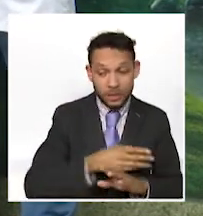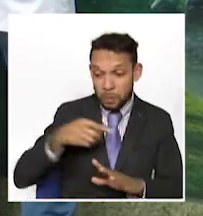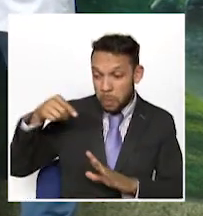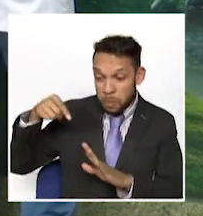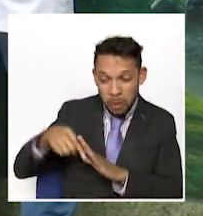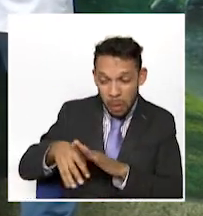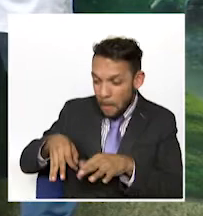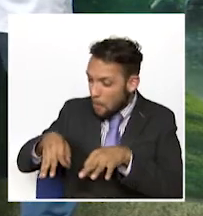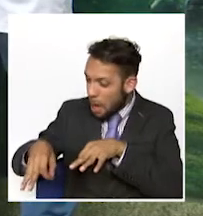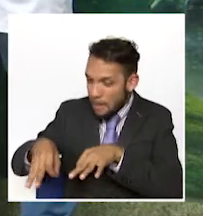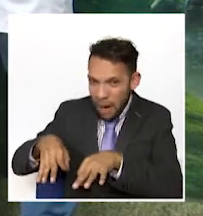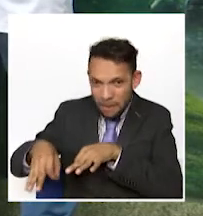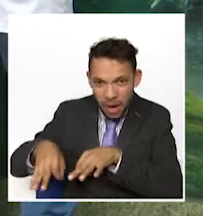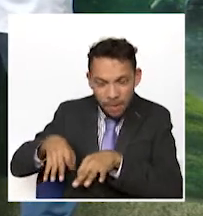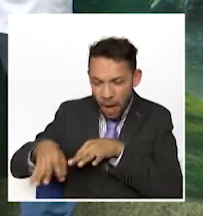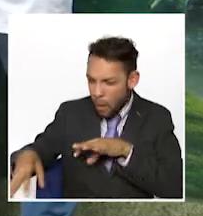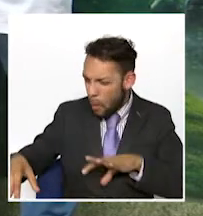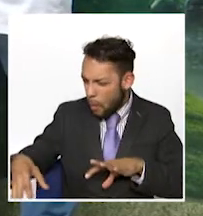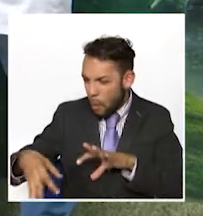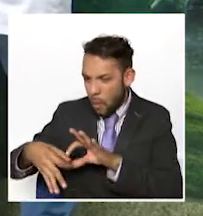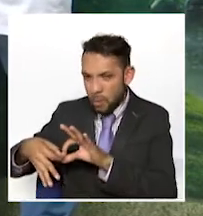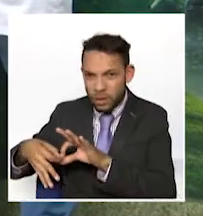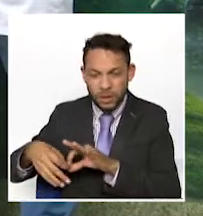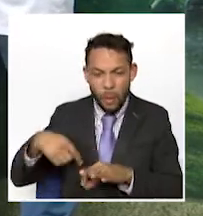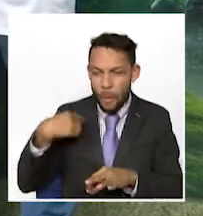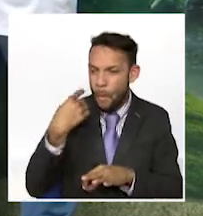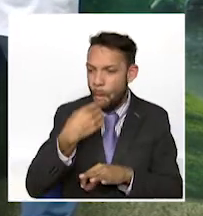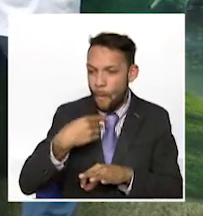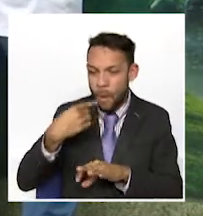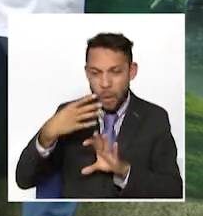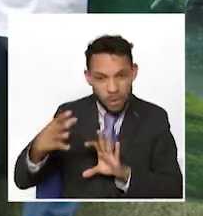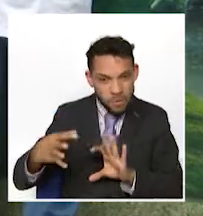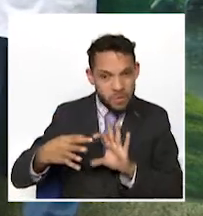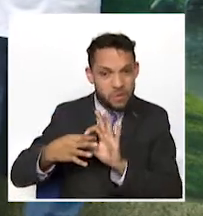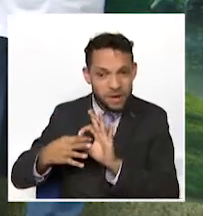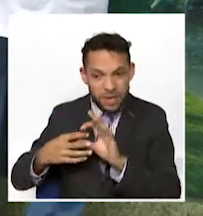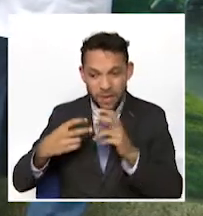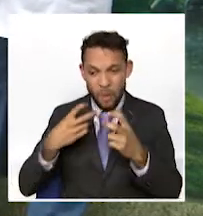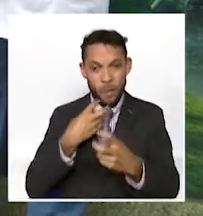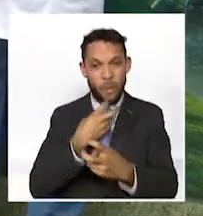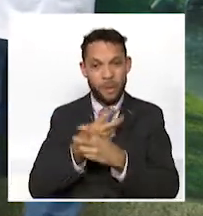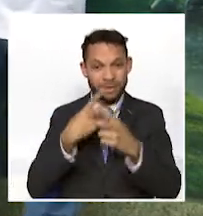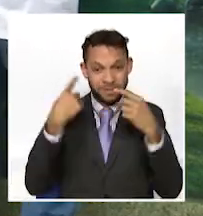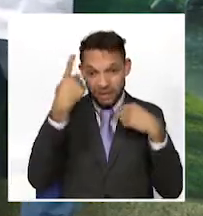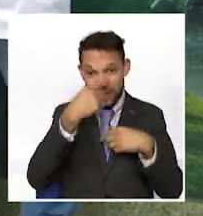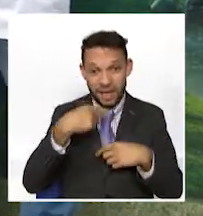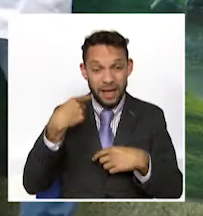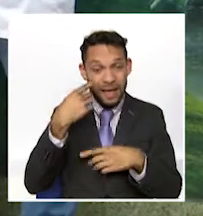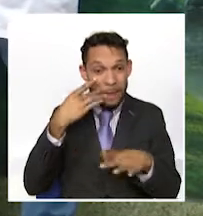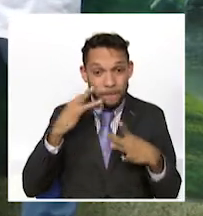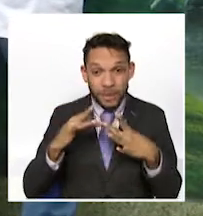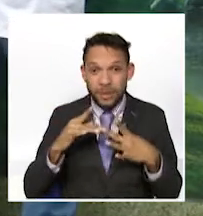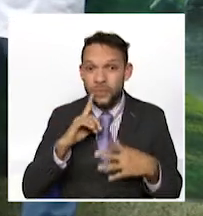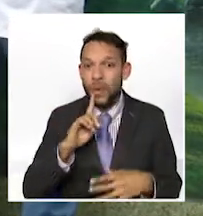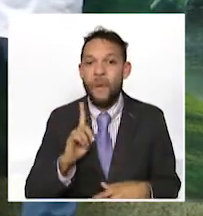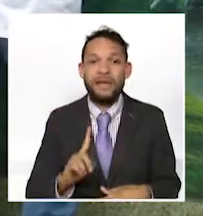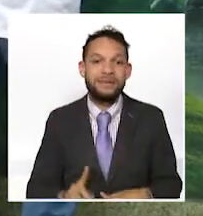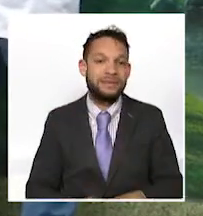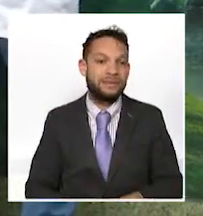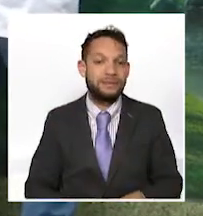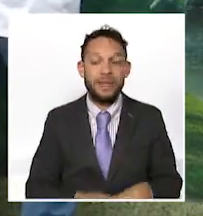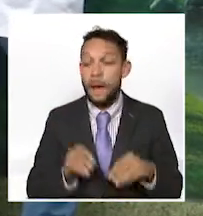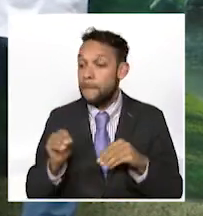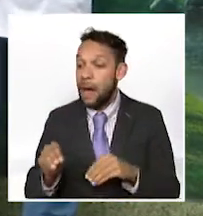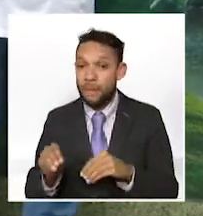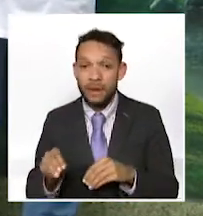época no le dieron el valor que tenía el dolor relacionado con el resto del cuerpo. Y entonces cuando llega el paciente con un